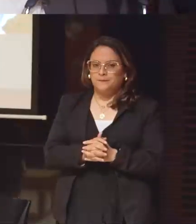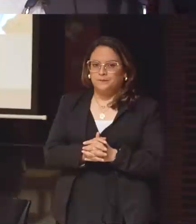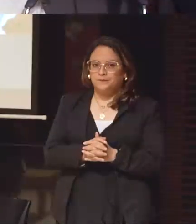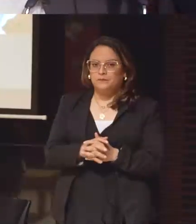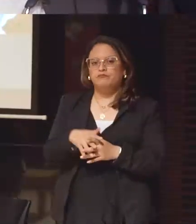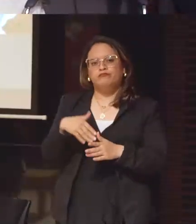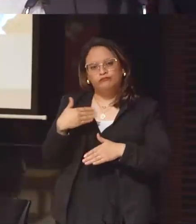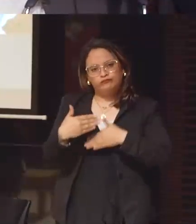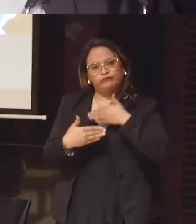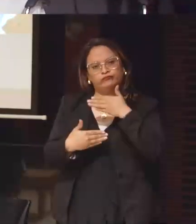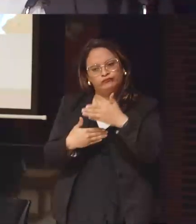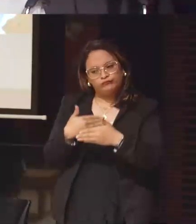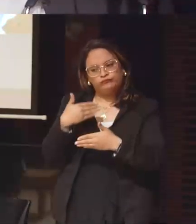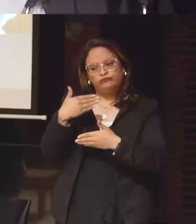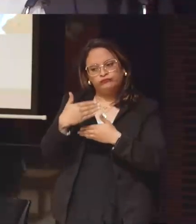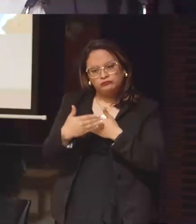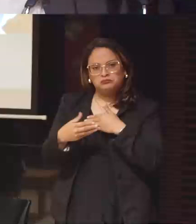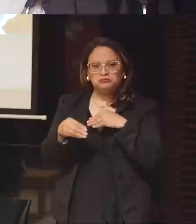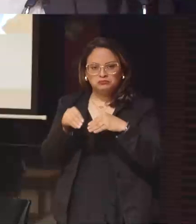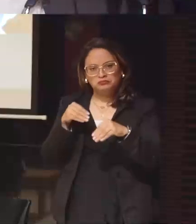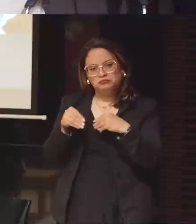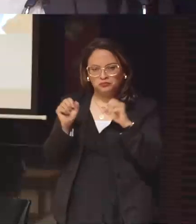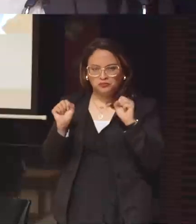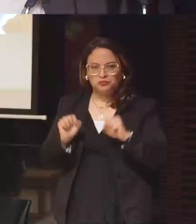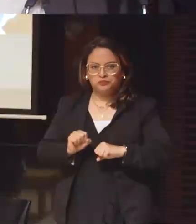medida en que la flexibilidad lo permite.